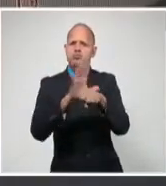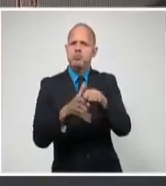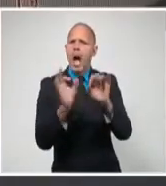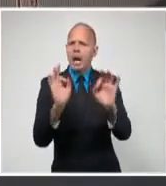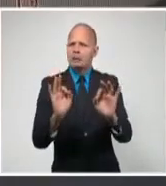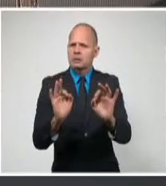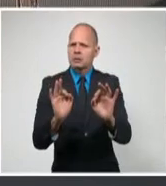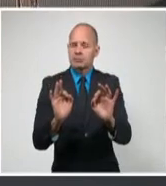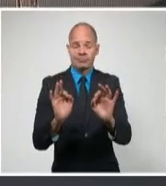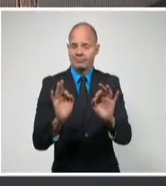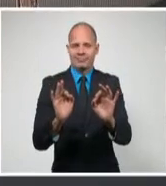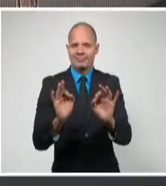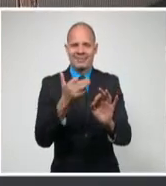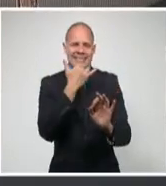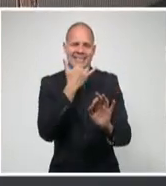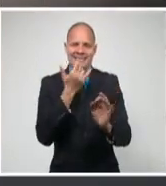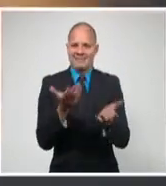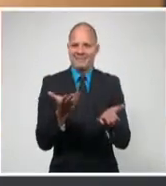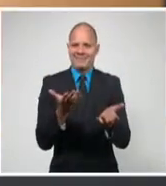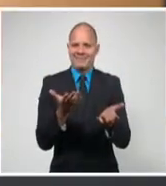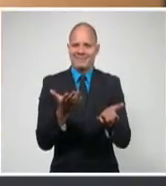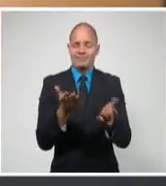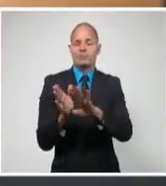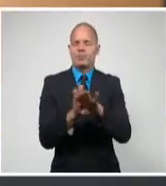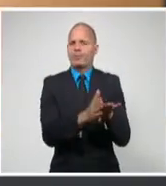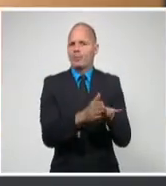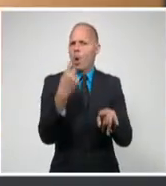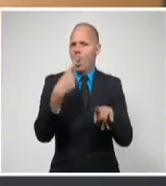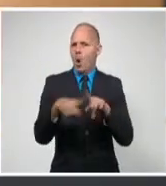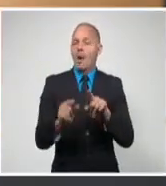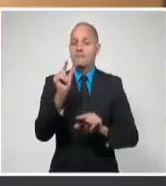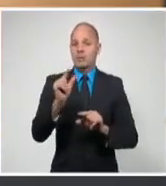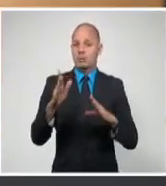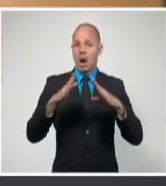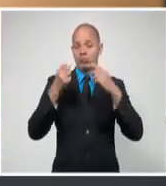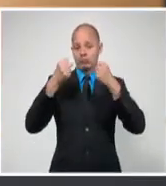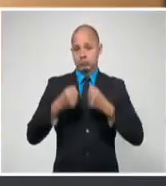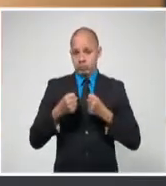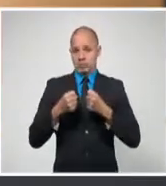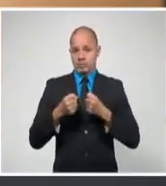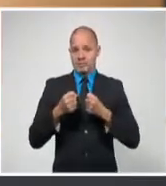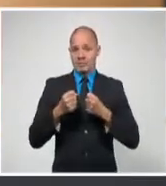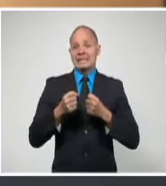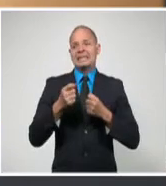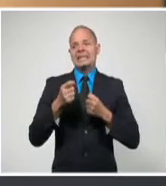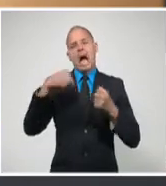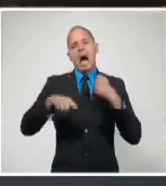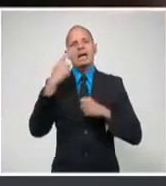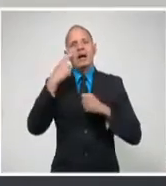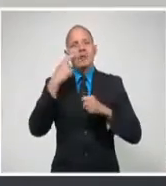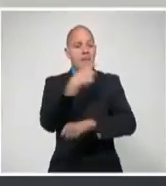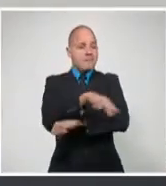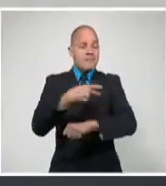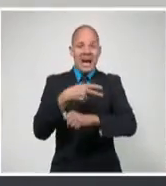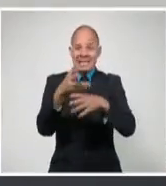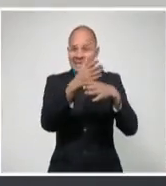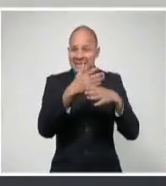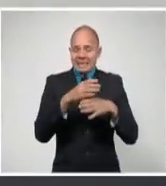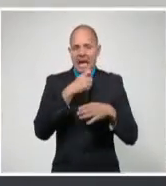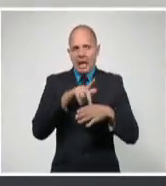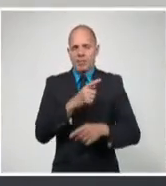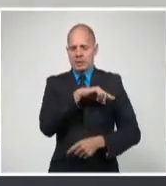El confinamiento paralizó muchas de las actividades económicas más contaminantes a nivel mundial. Por eso, países como China, Italia y